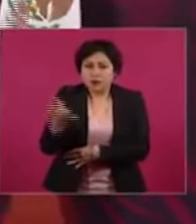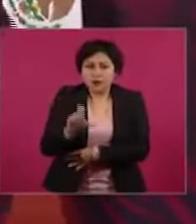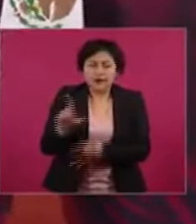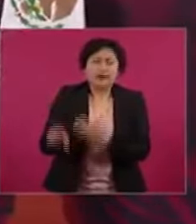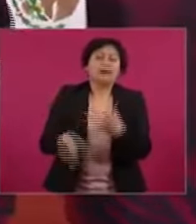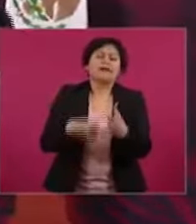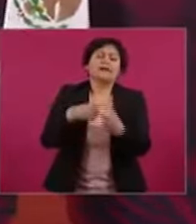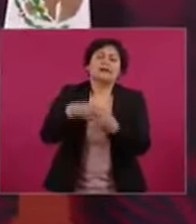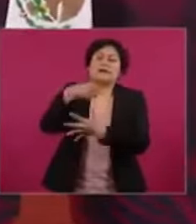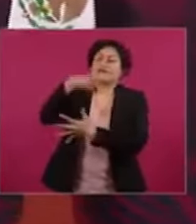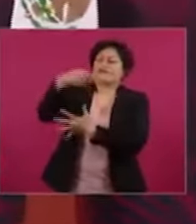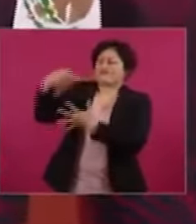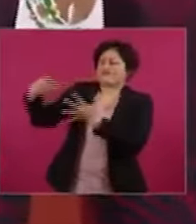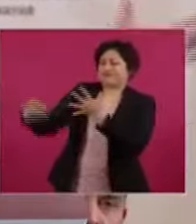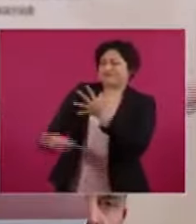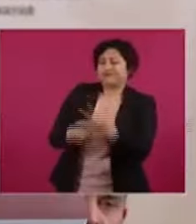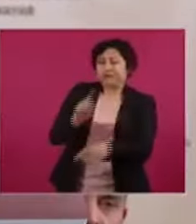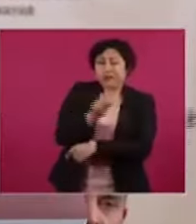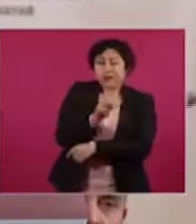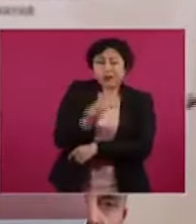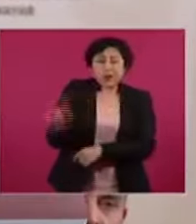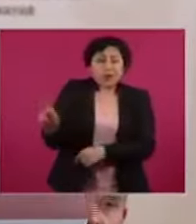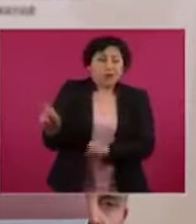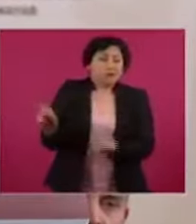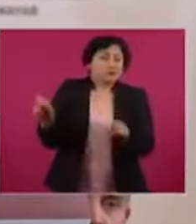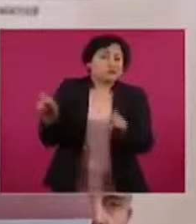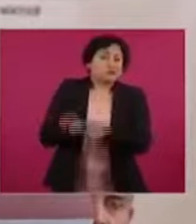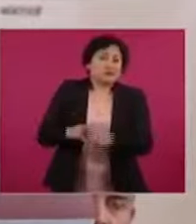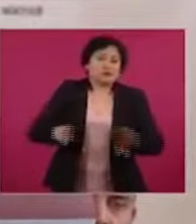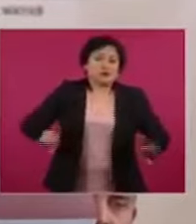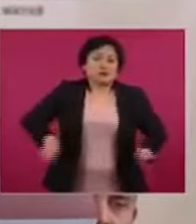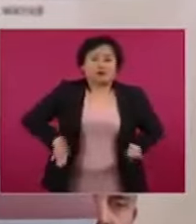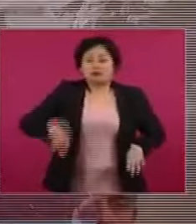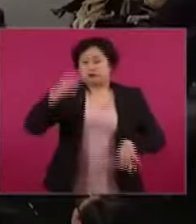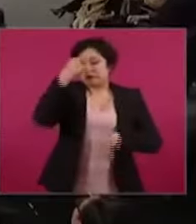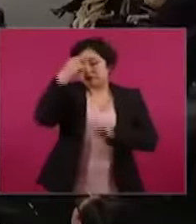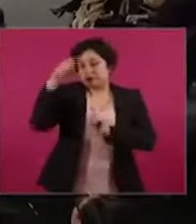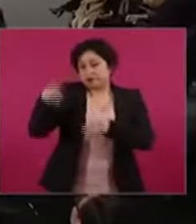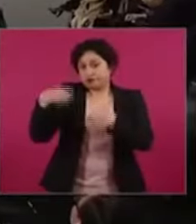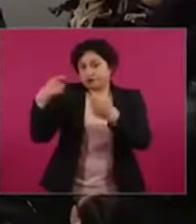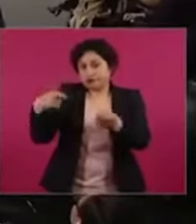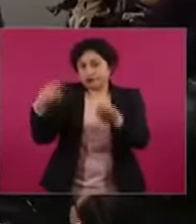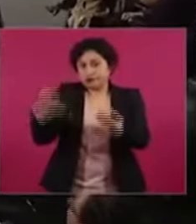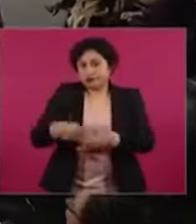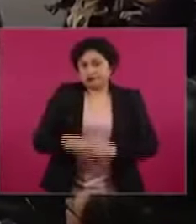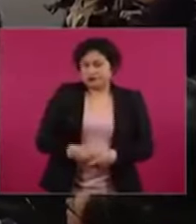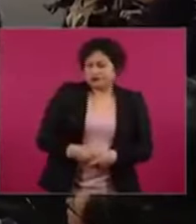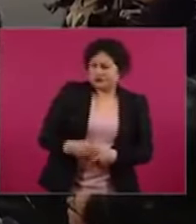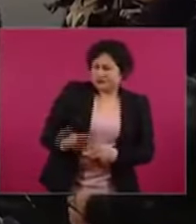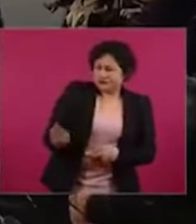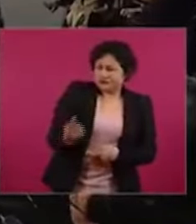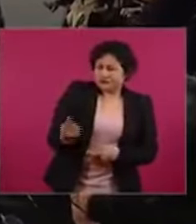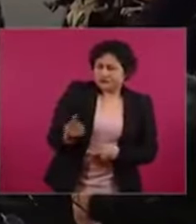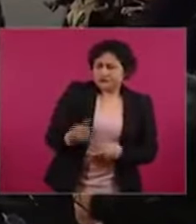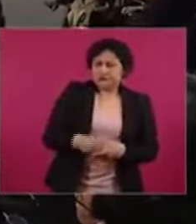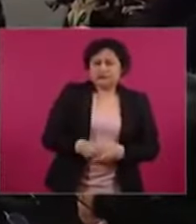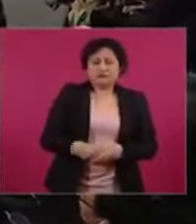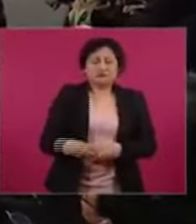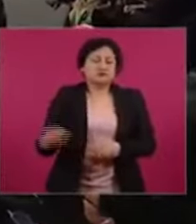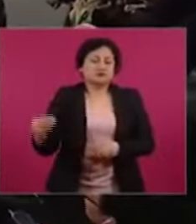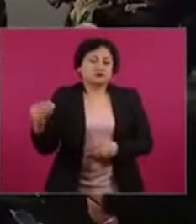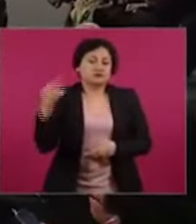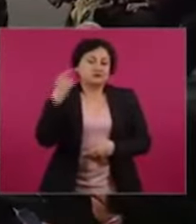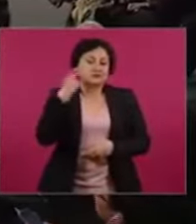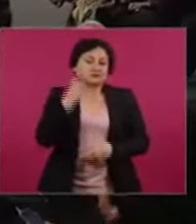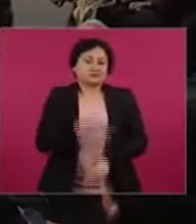de marketing, por ejemplo, que tú y yo lo sabemos muy bien, de repente uno está navegando y quiere ver zapatitos de bebé y después en